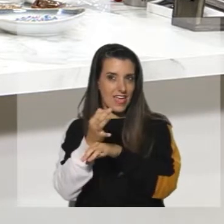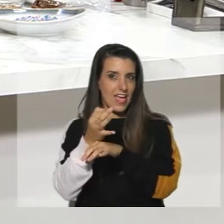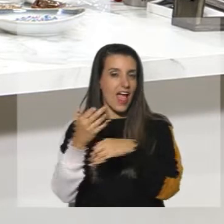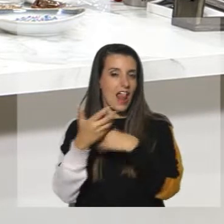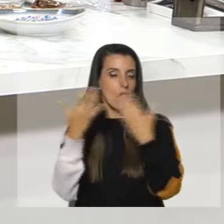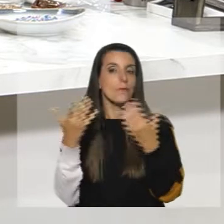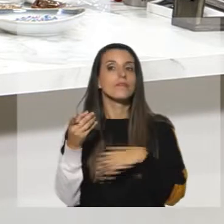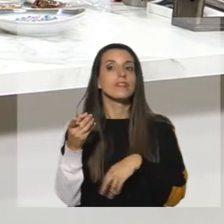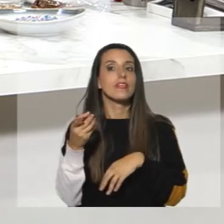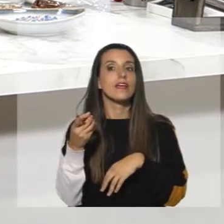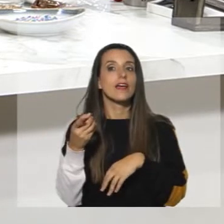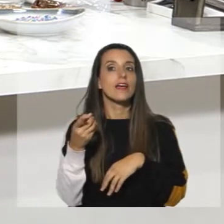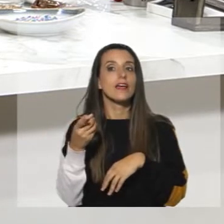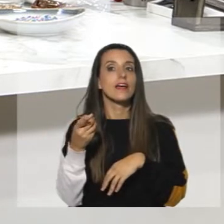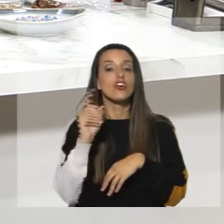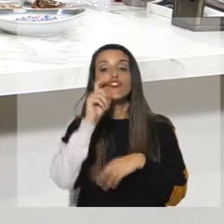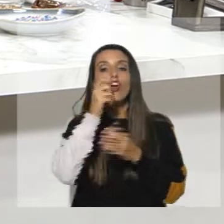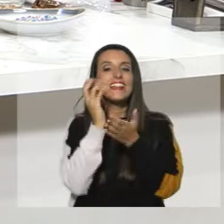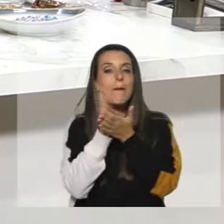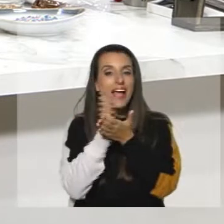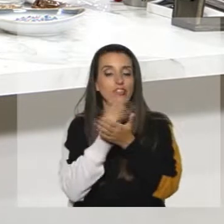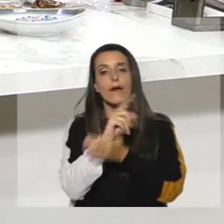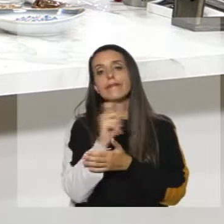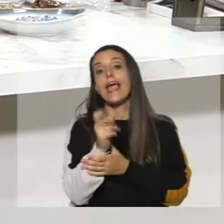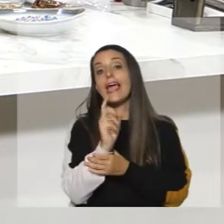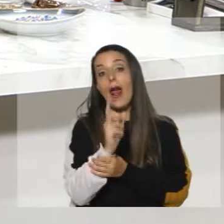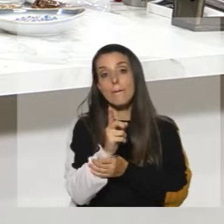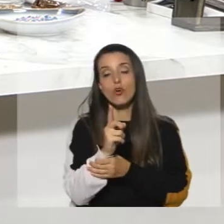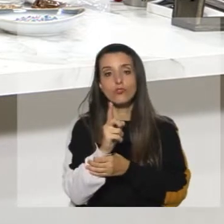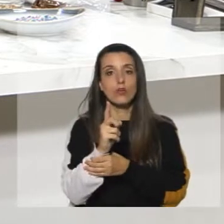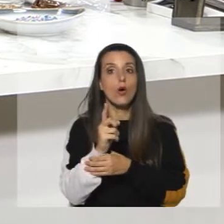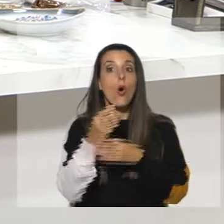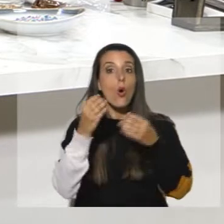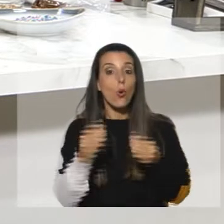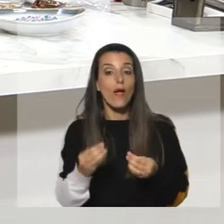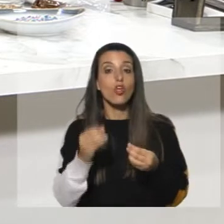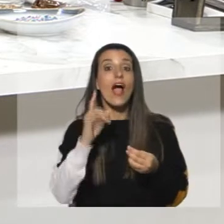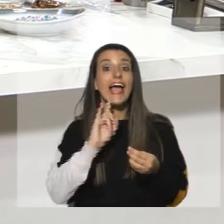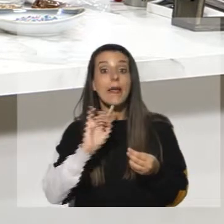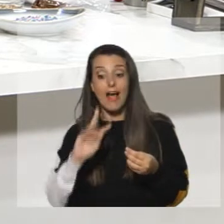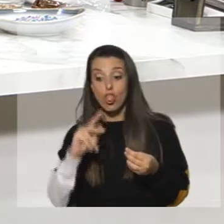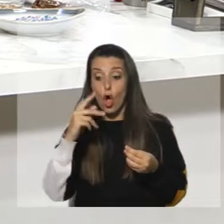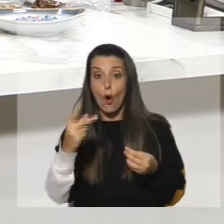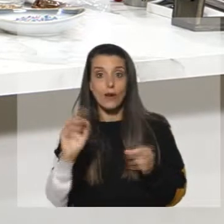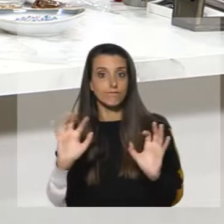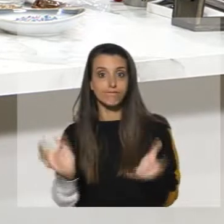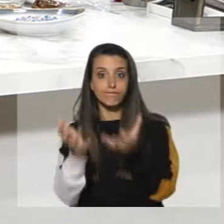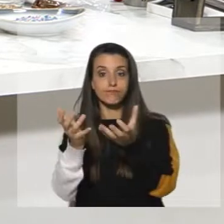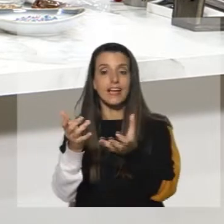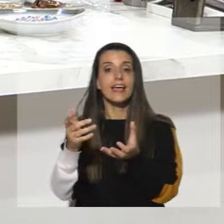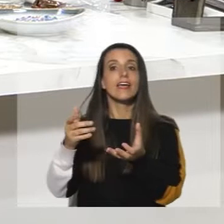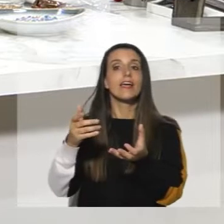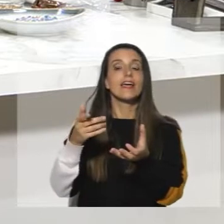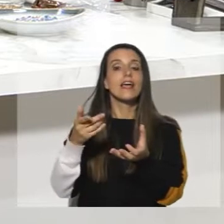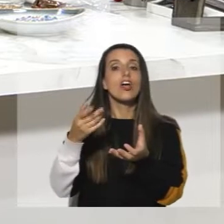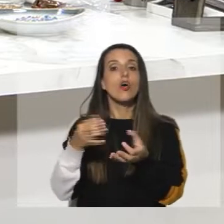así. Tenemos chocolate picado, 100 gramos, por ejemplo. Caliento, cuando va a romper el borde la crema doble, apago el fuego y vuelco esa